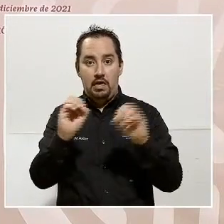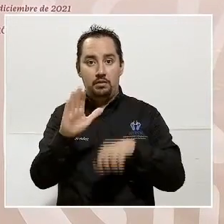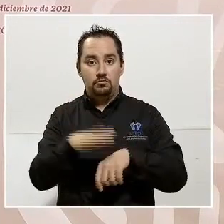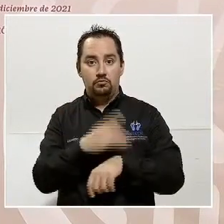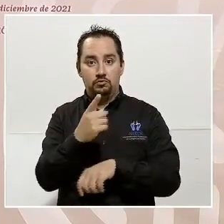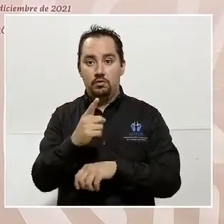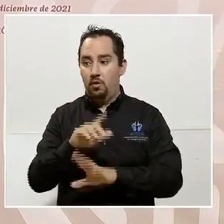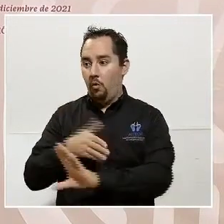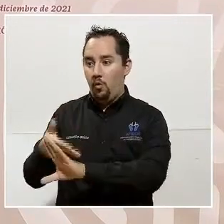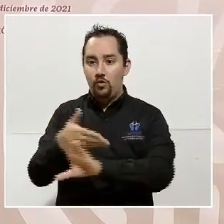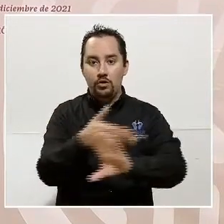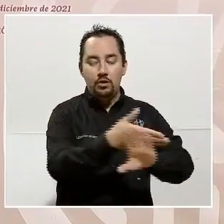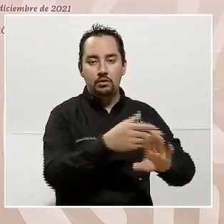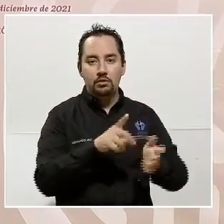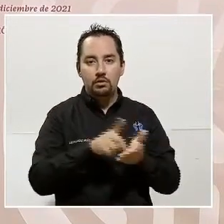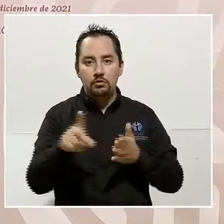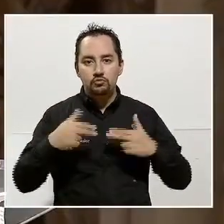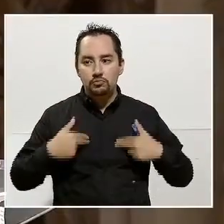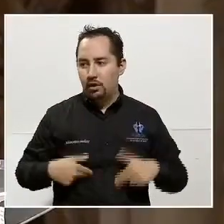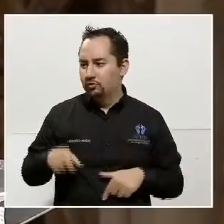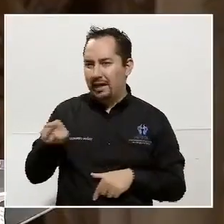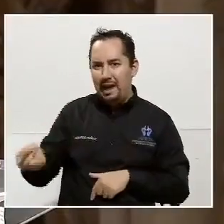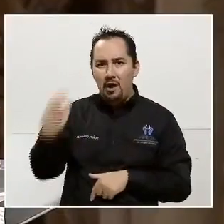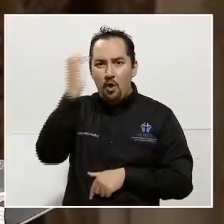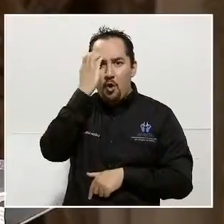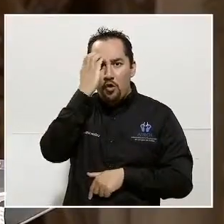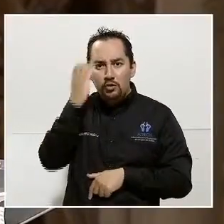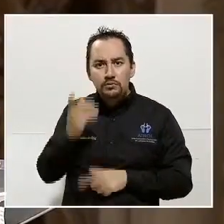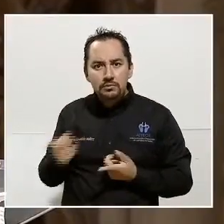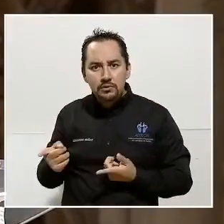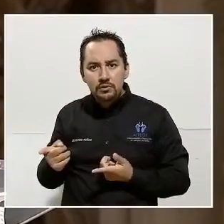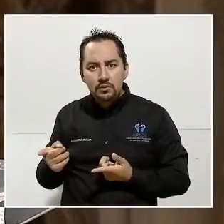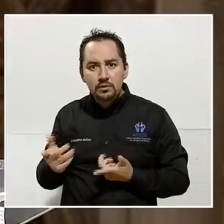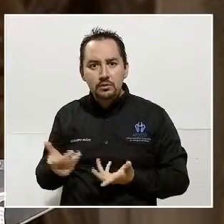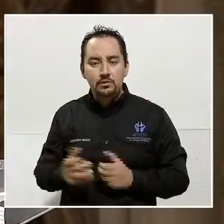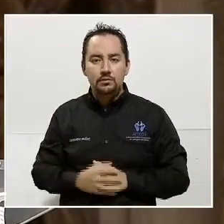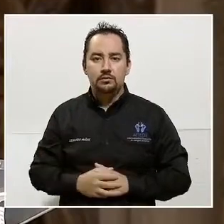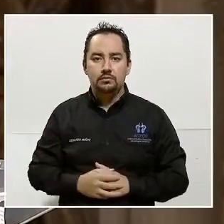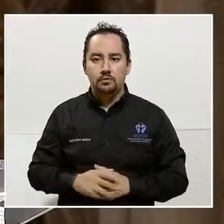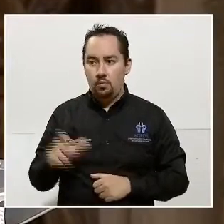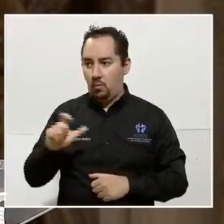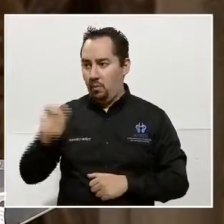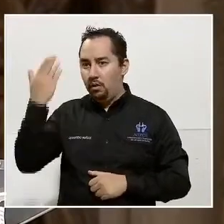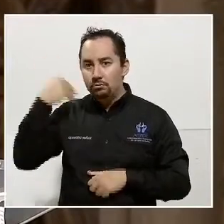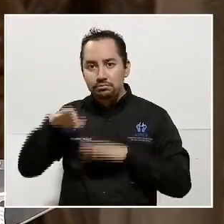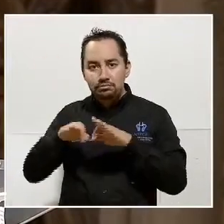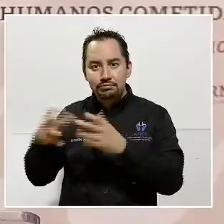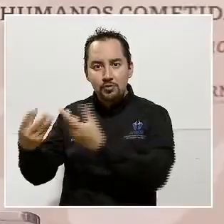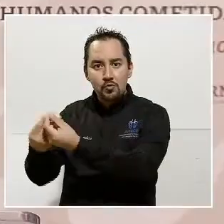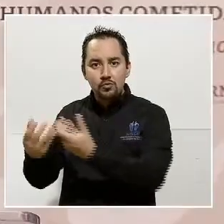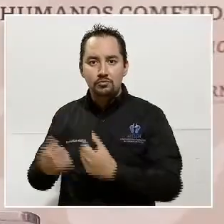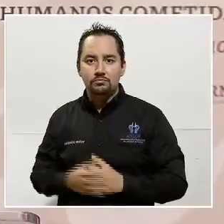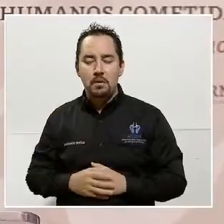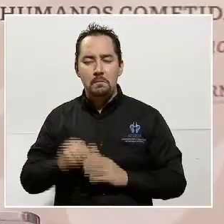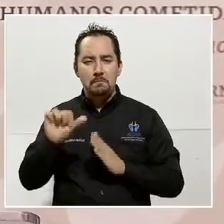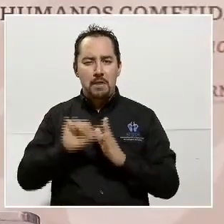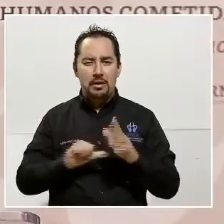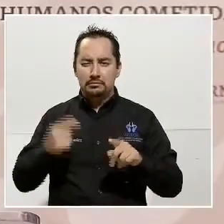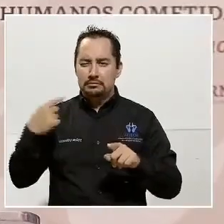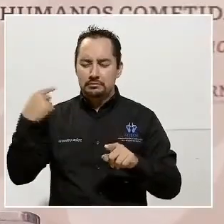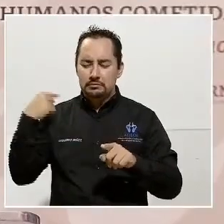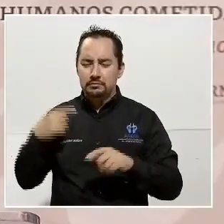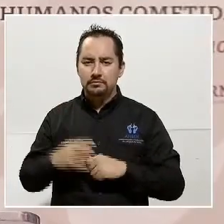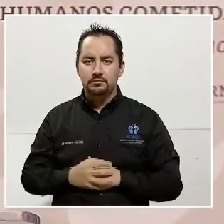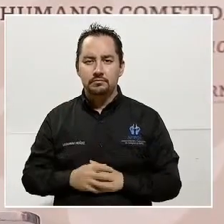derechos humanos que conoció en su paso por la Procuraduría. Hace un par de meses,